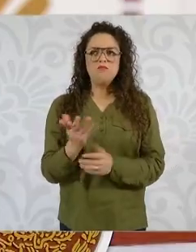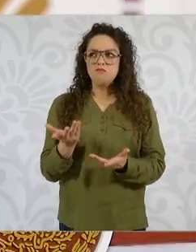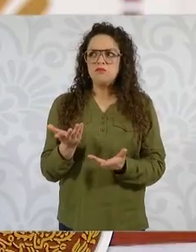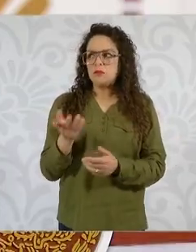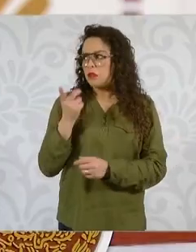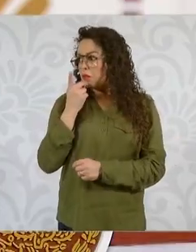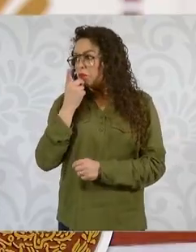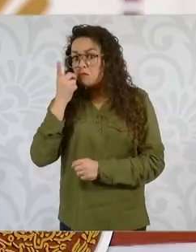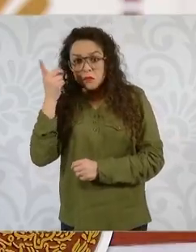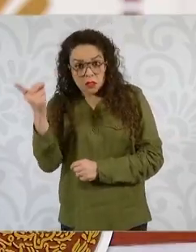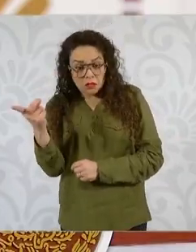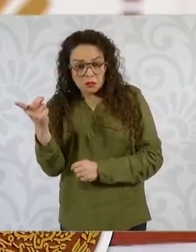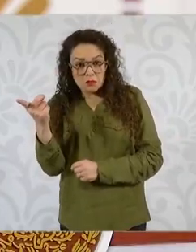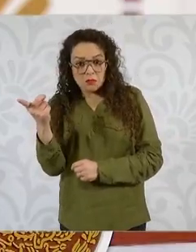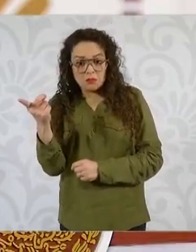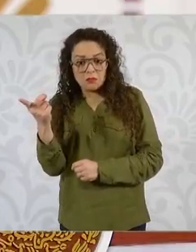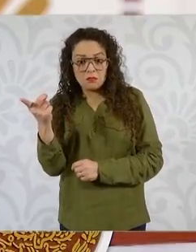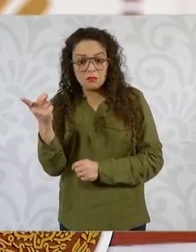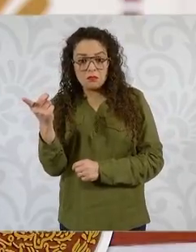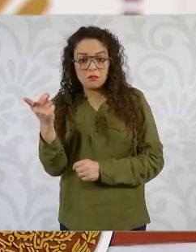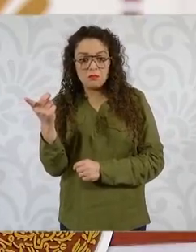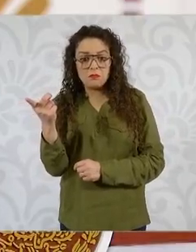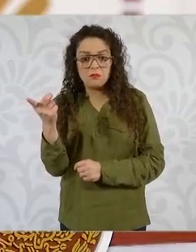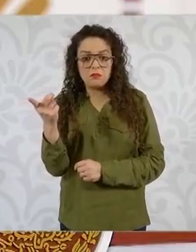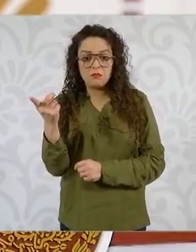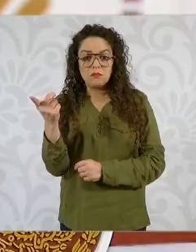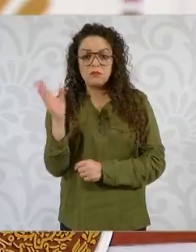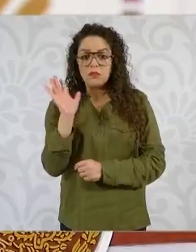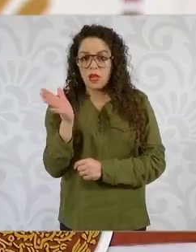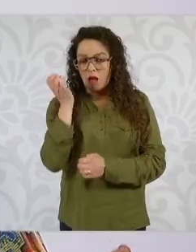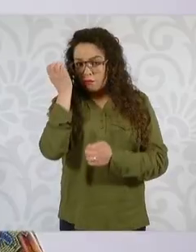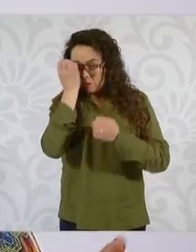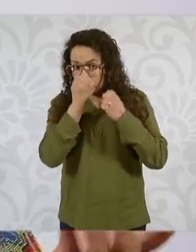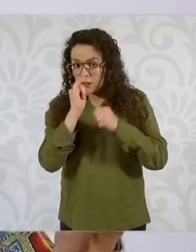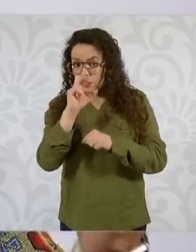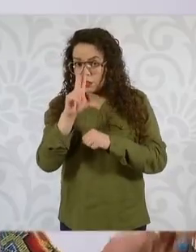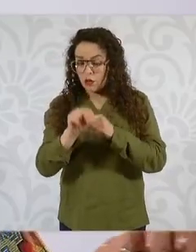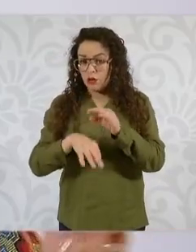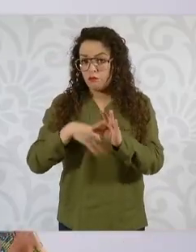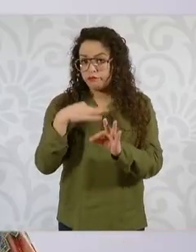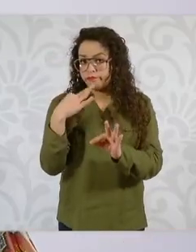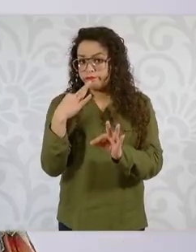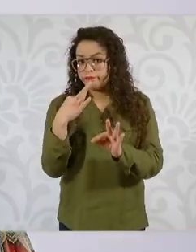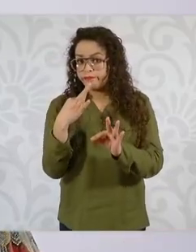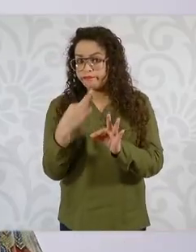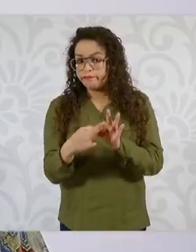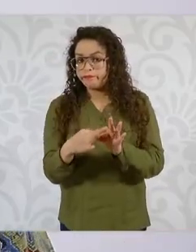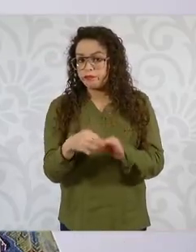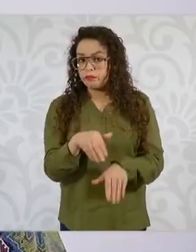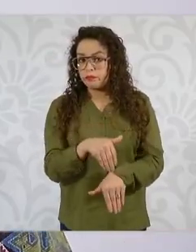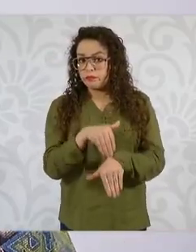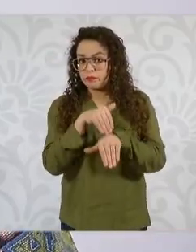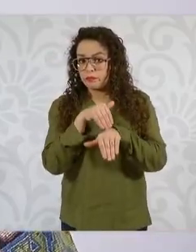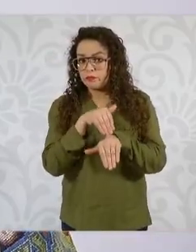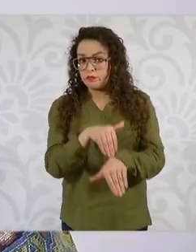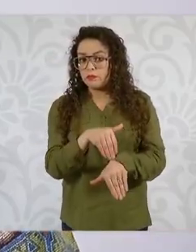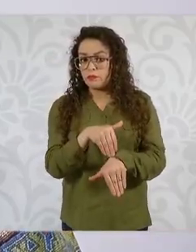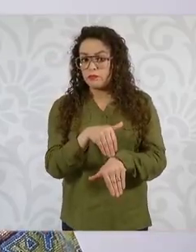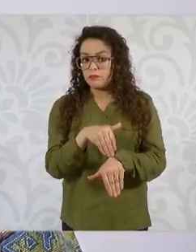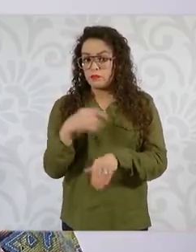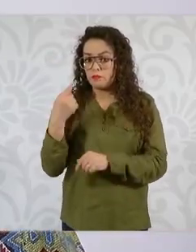un incidente donde han revisado si se cumplió o no con aquella orden, llegaron a la